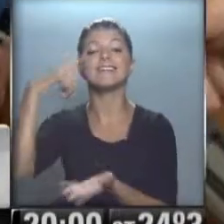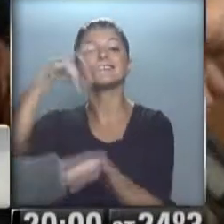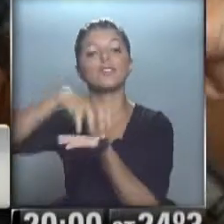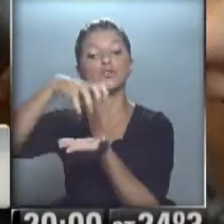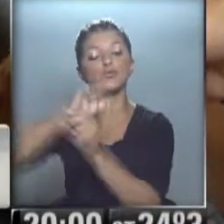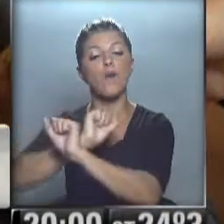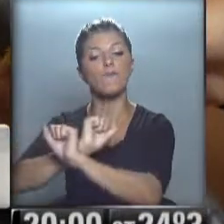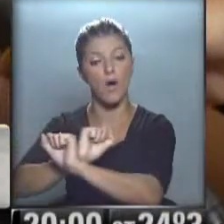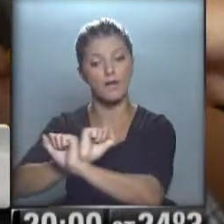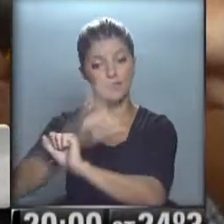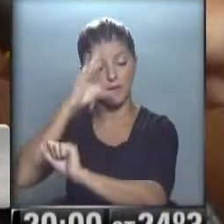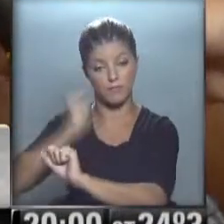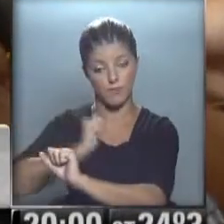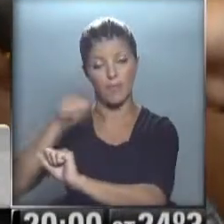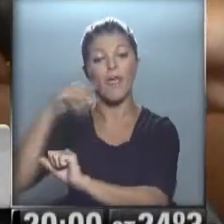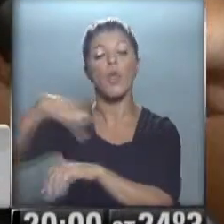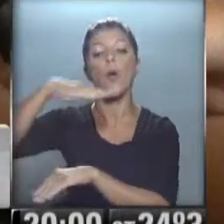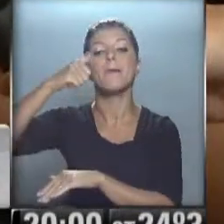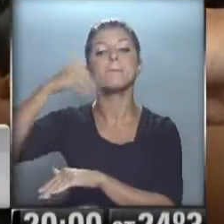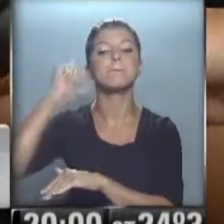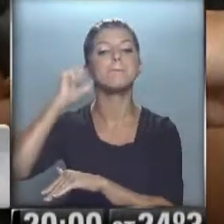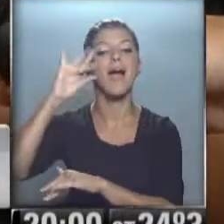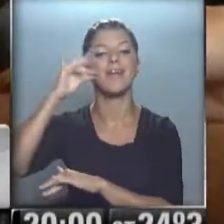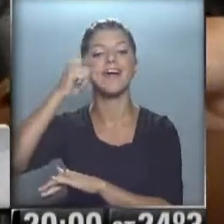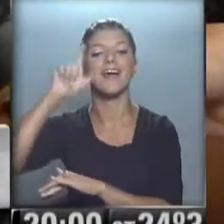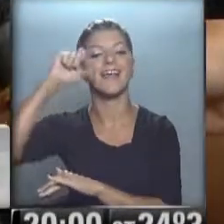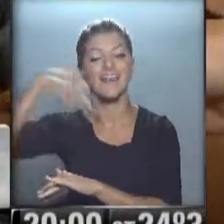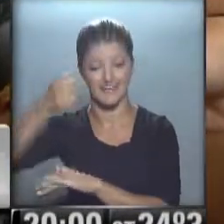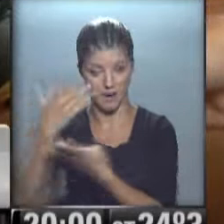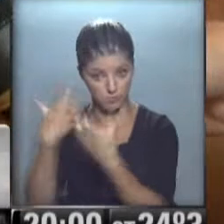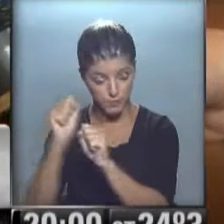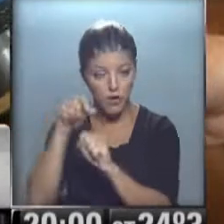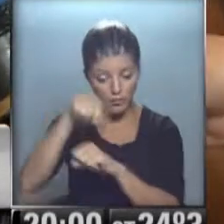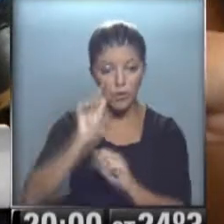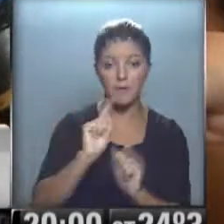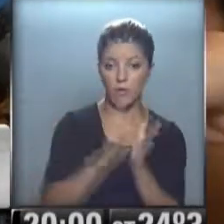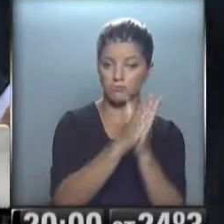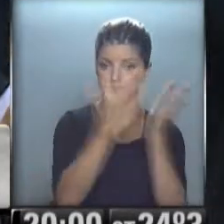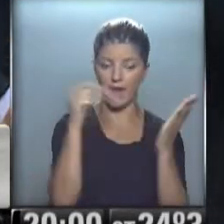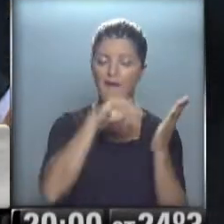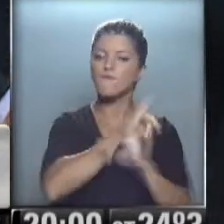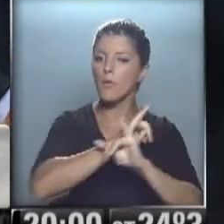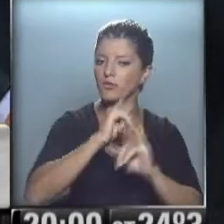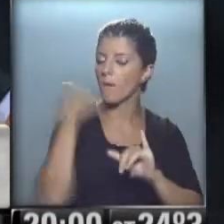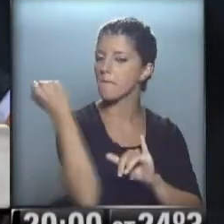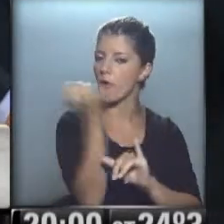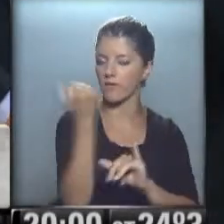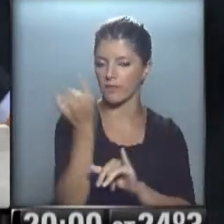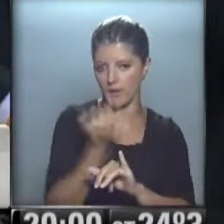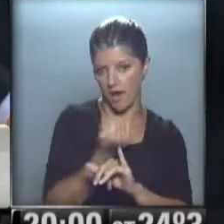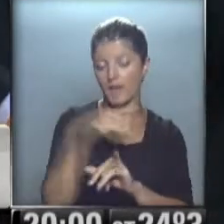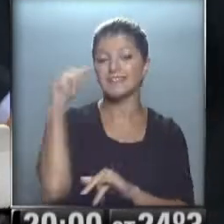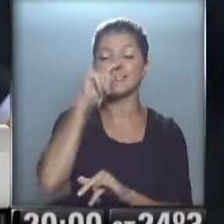penales de las Fuerzas Armadas de Magdalena. La documentación cuenta con información relevante para la justicia. Son